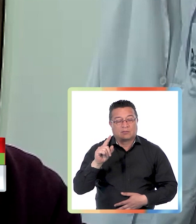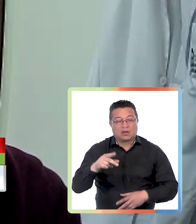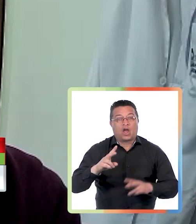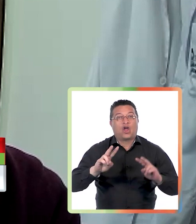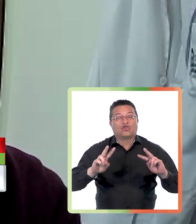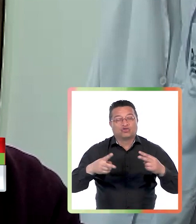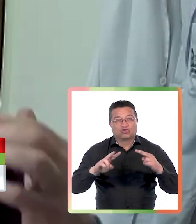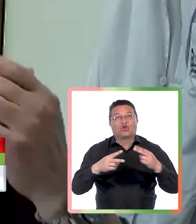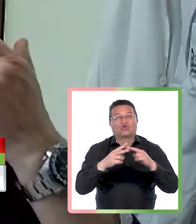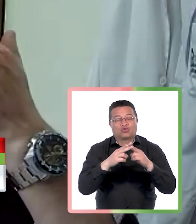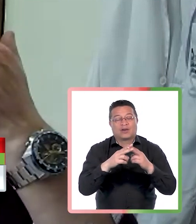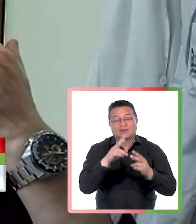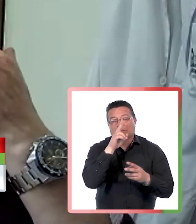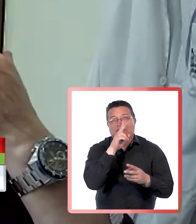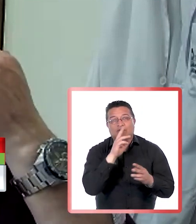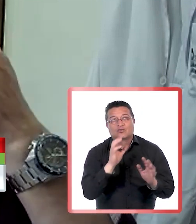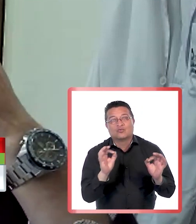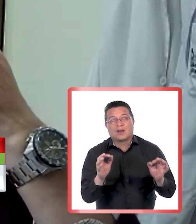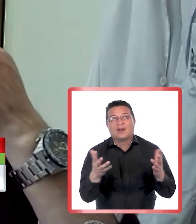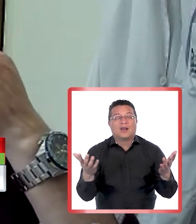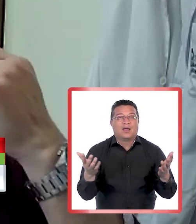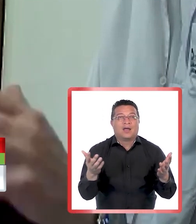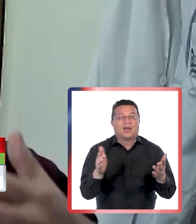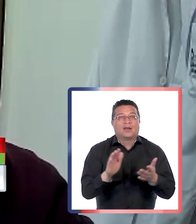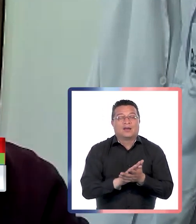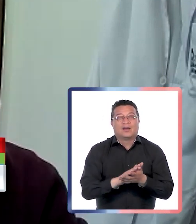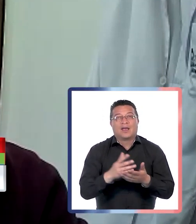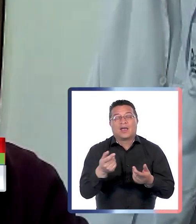fundamentalmente, de construir, por decirlo de alguna manera,